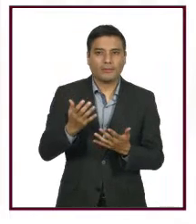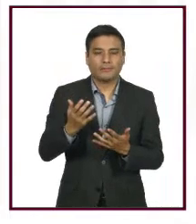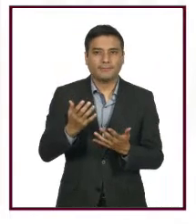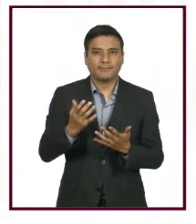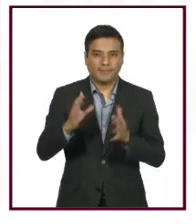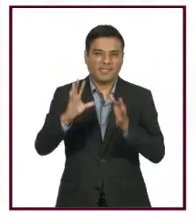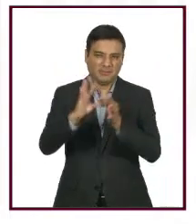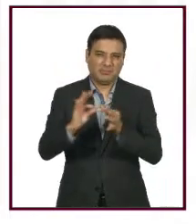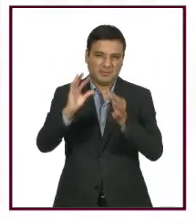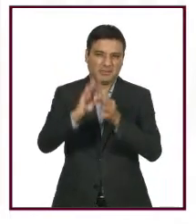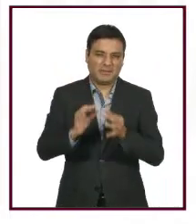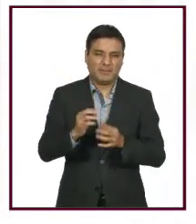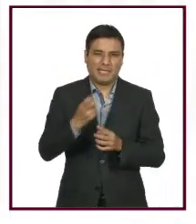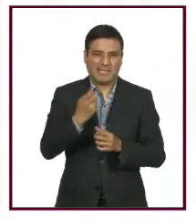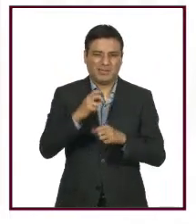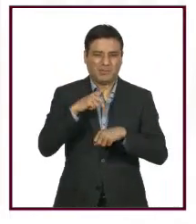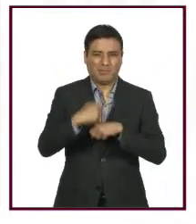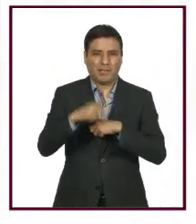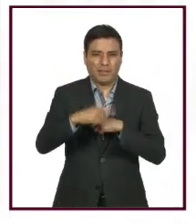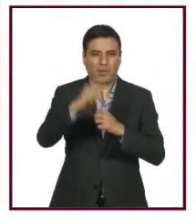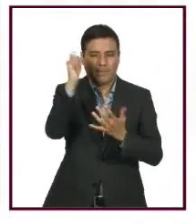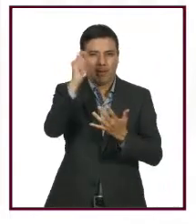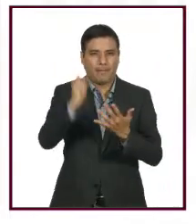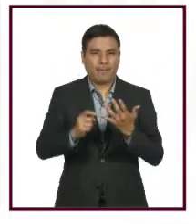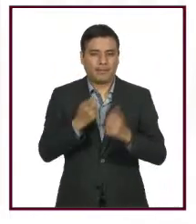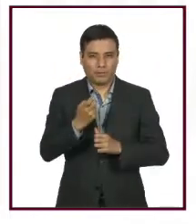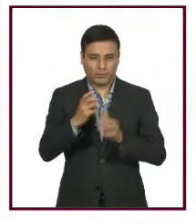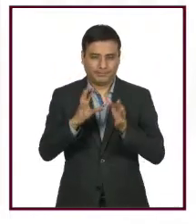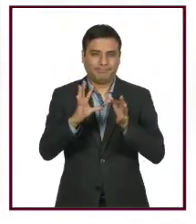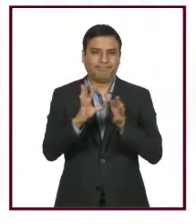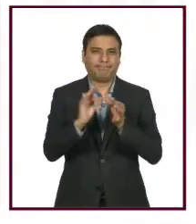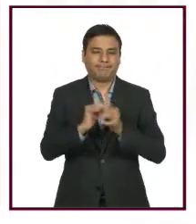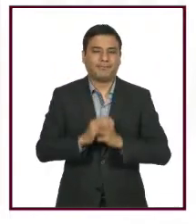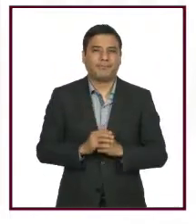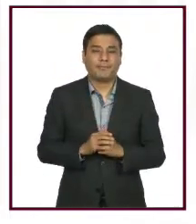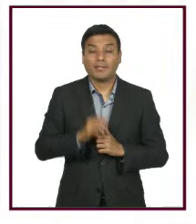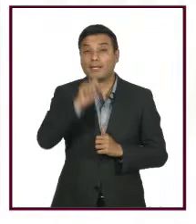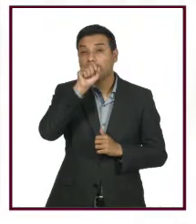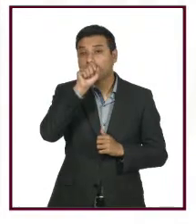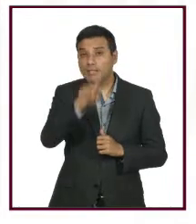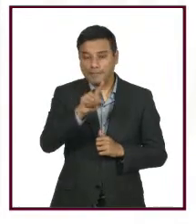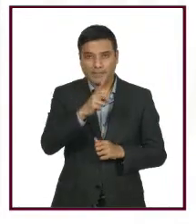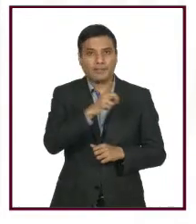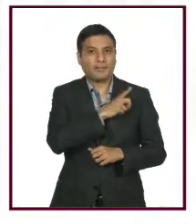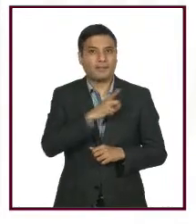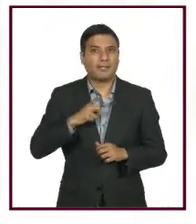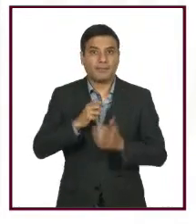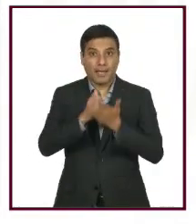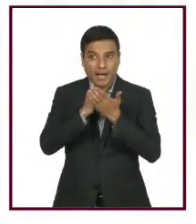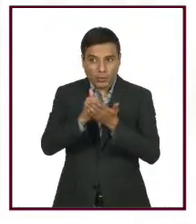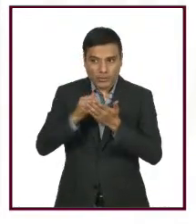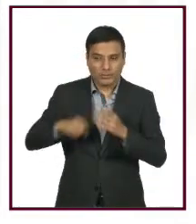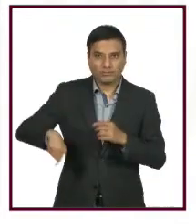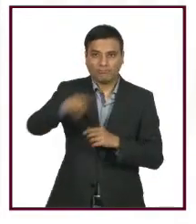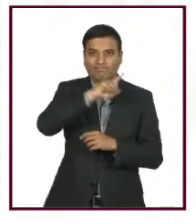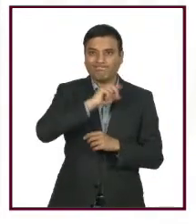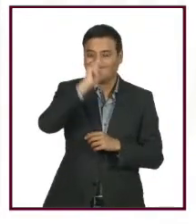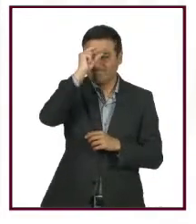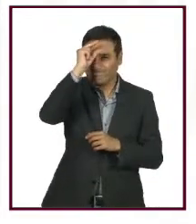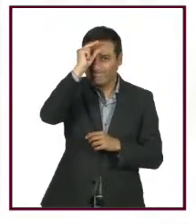estas situaciones que los ponen en riesgo de poder consumir alguna sustancia. Ayudarlos también a desarrollar habilidades que